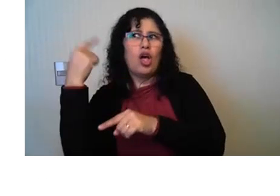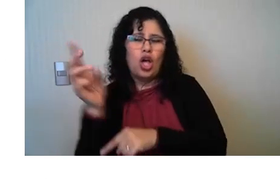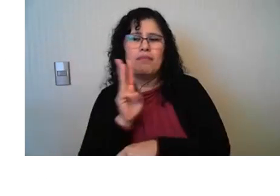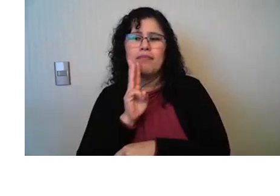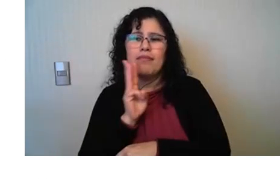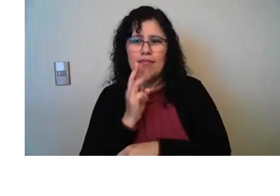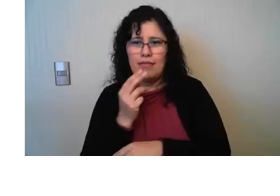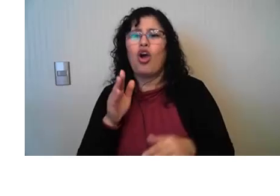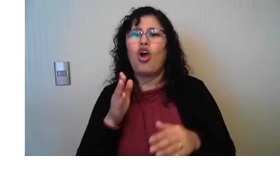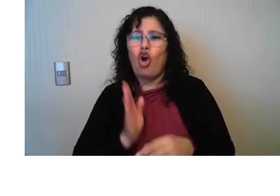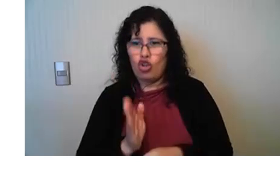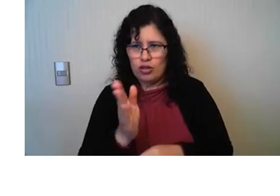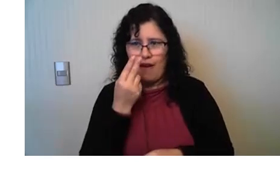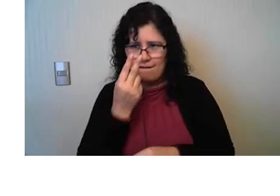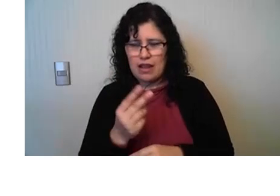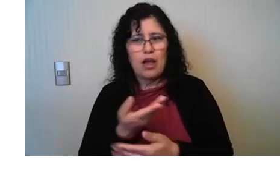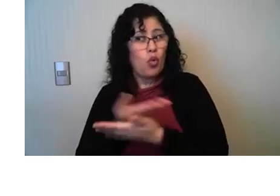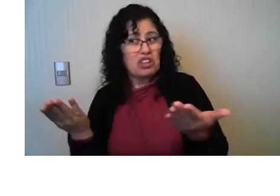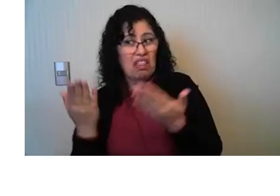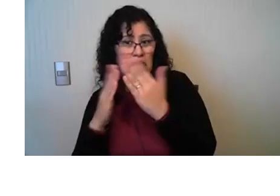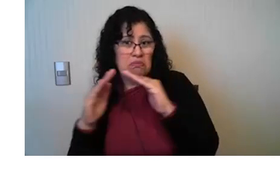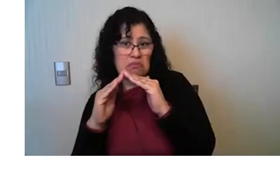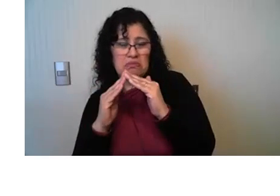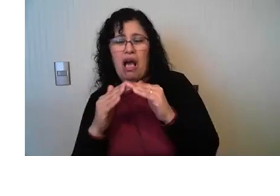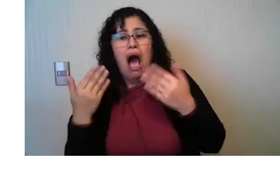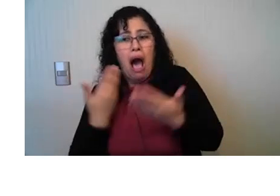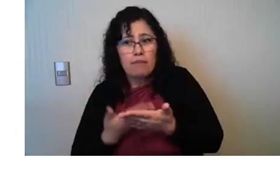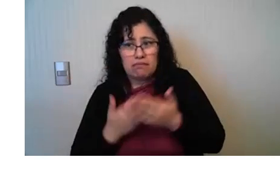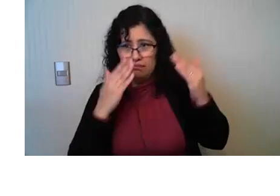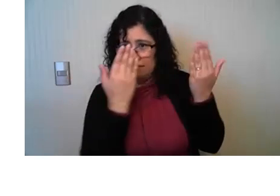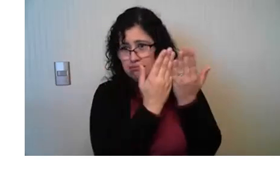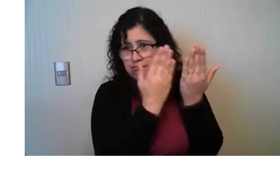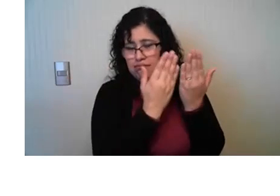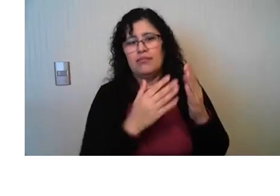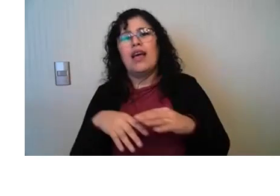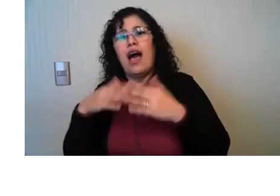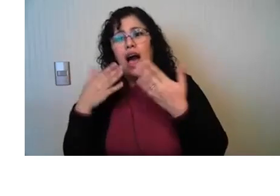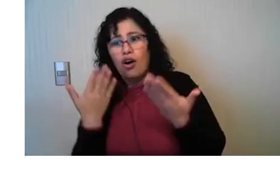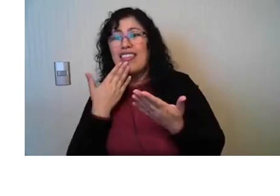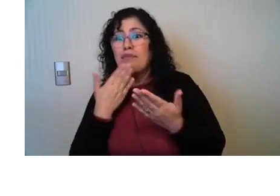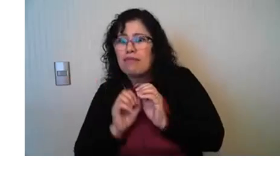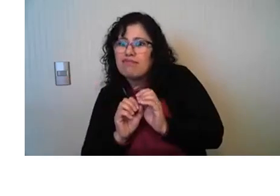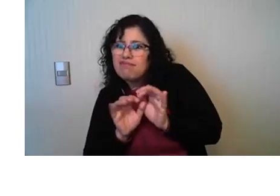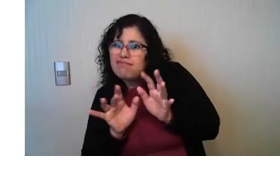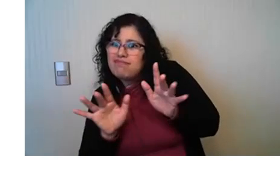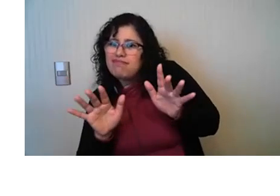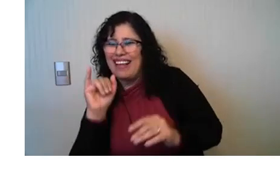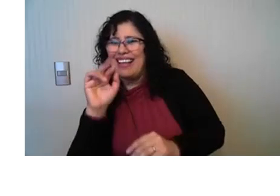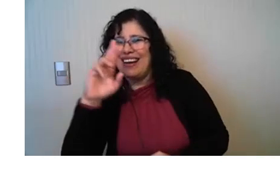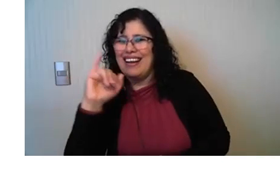miércoles, en donde vamos a ver irrigación de todos estos sistemas